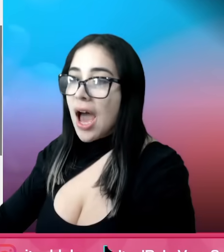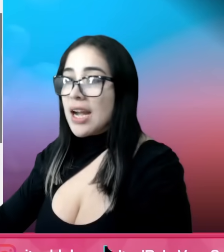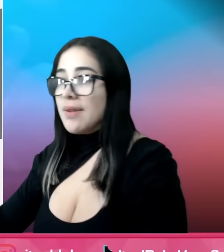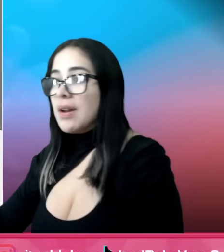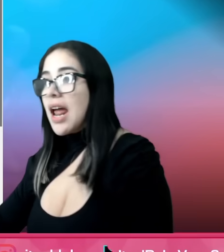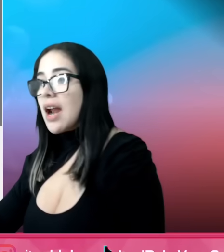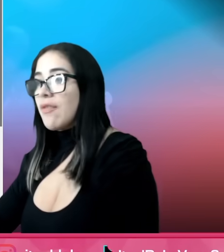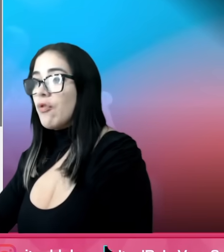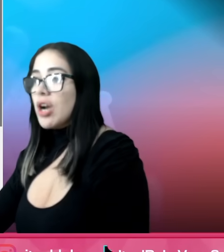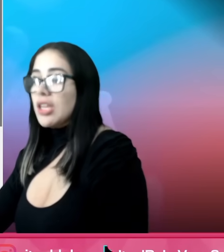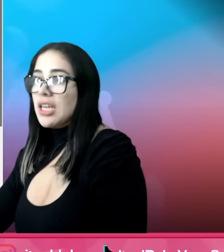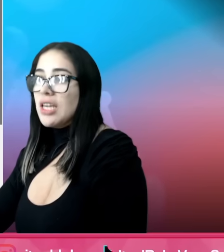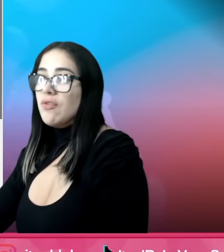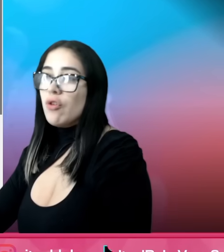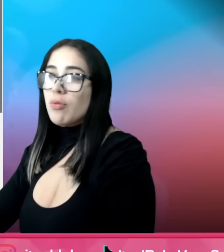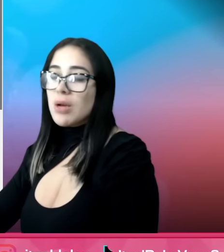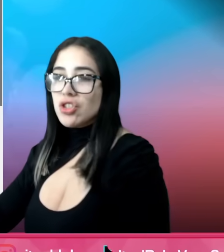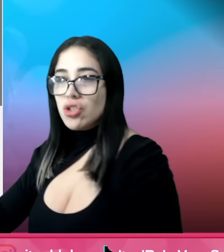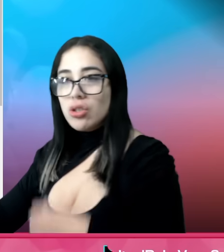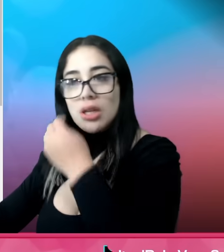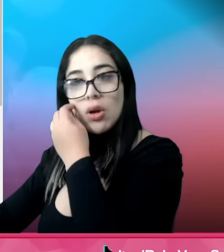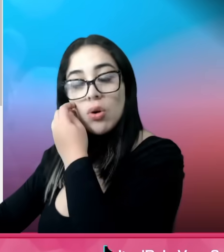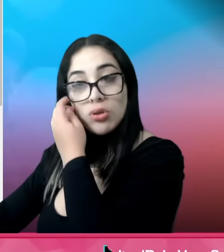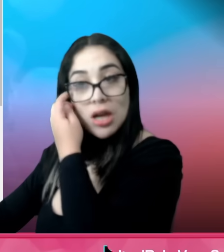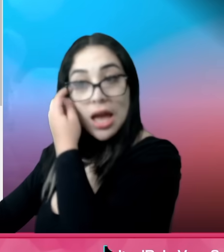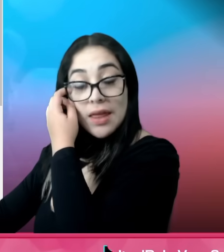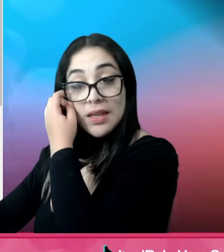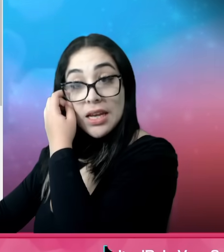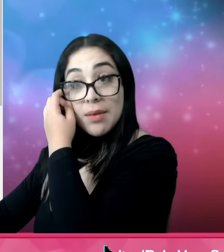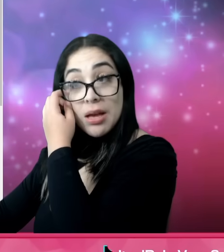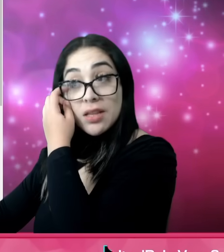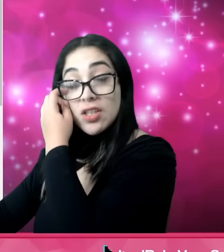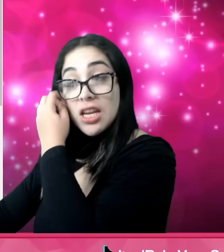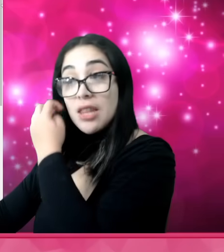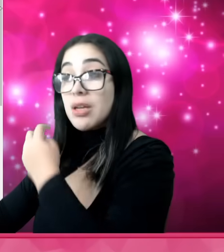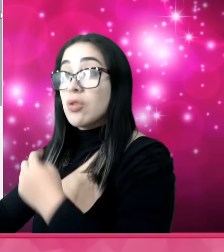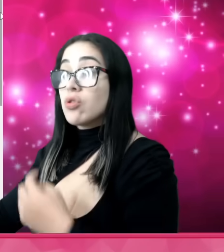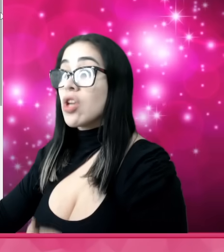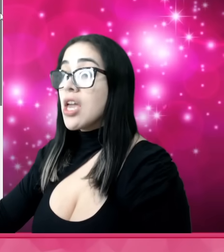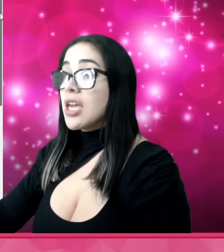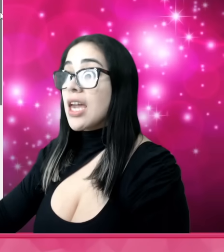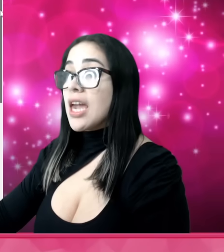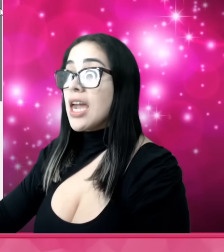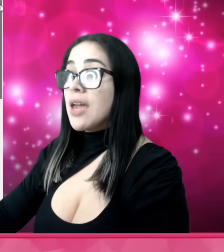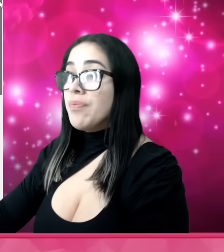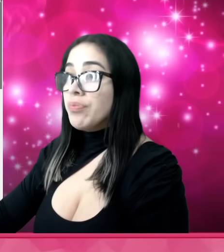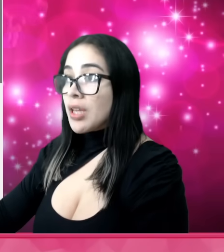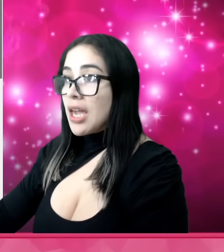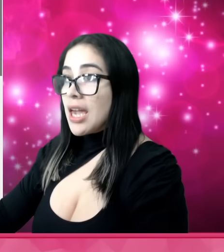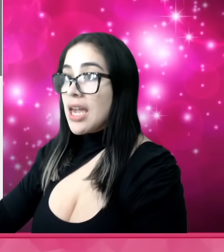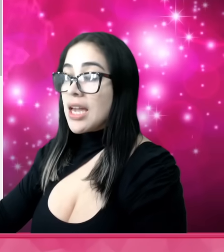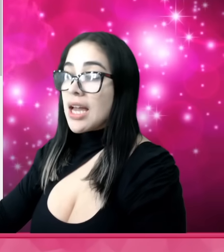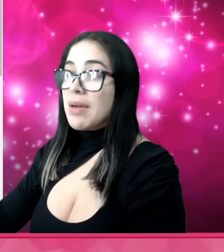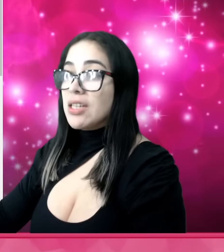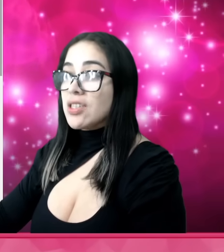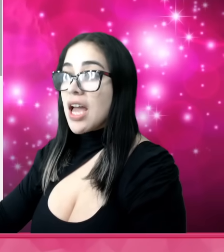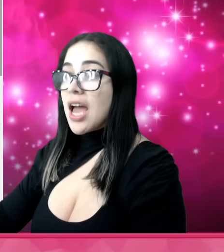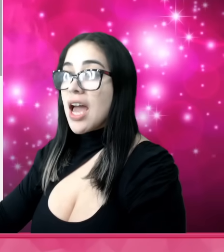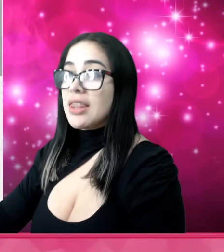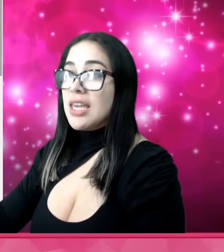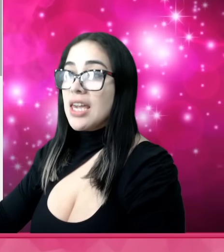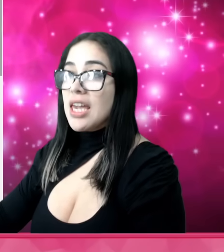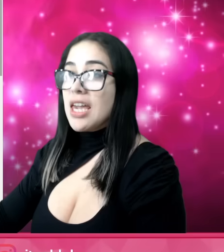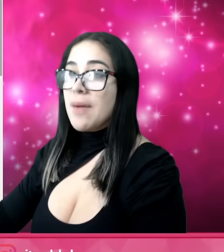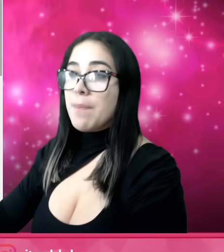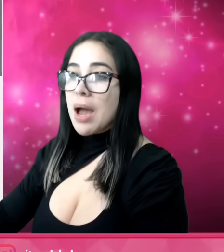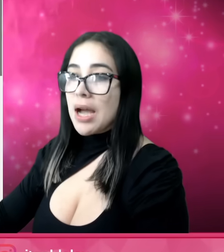a revelar fuerte información en contra de nada más y nada menos que Cabeza